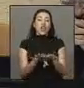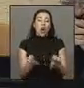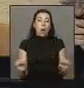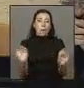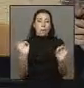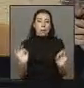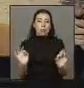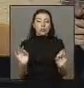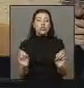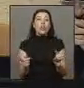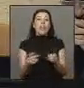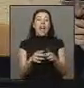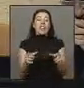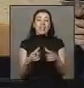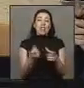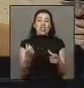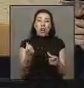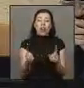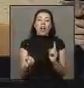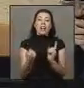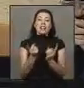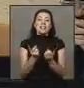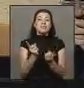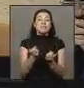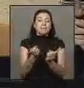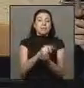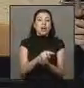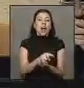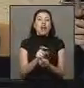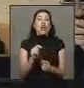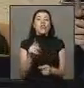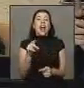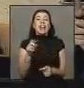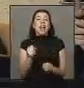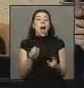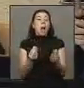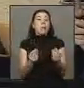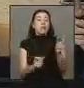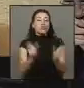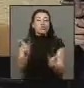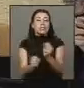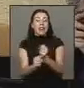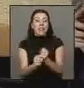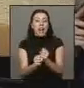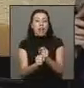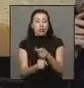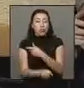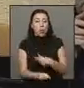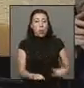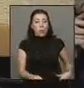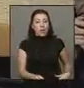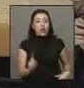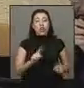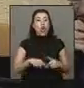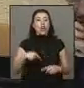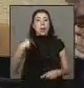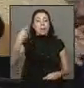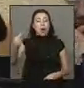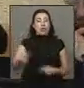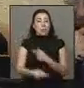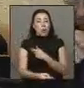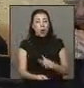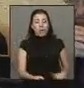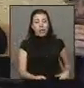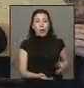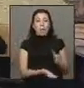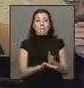compromiso de pasar a contrata a un número considerable de trabajadores en su periodo de gobierno y no en el siguiente.